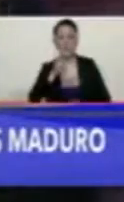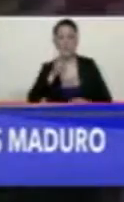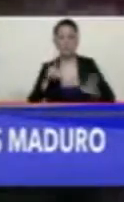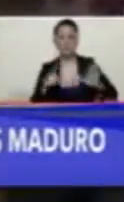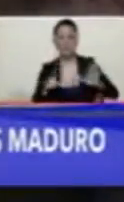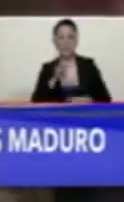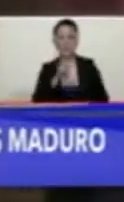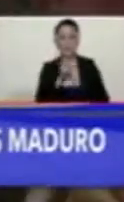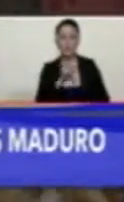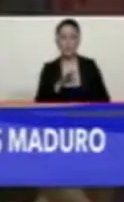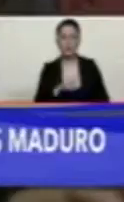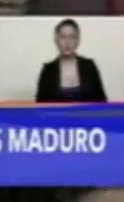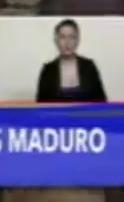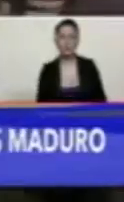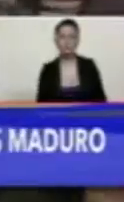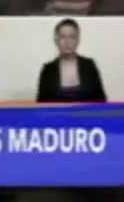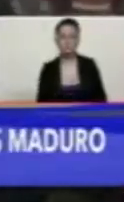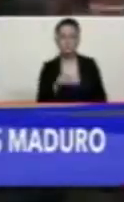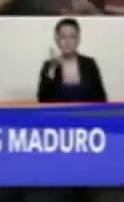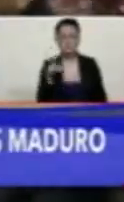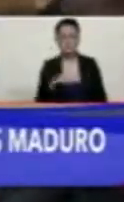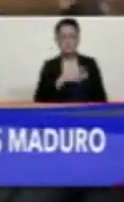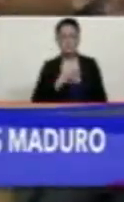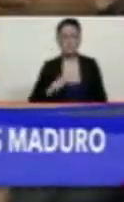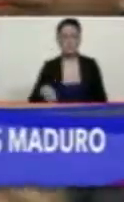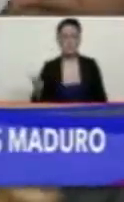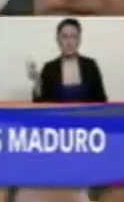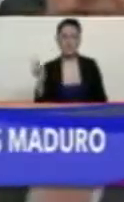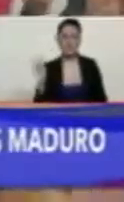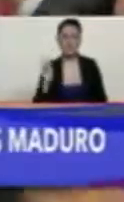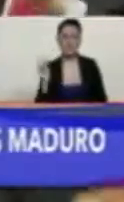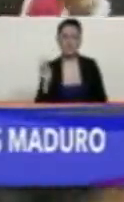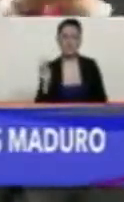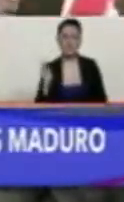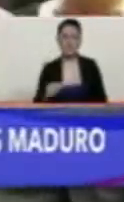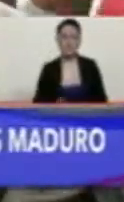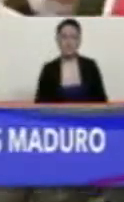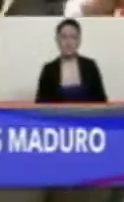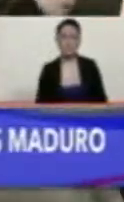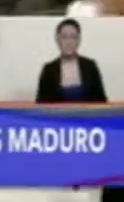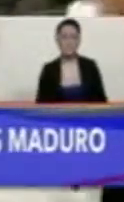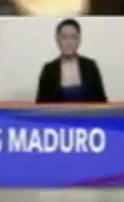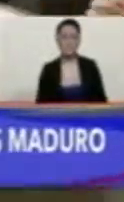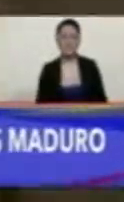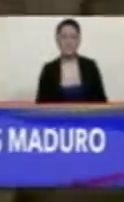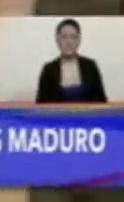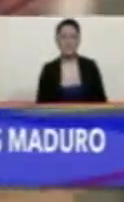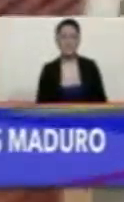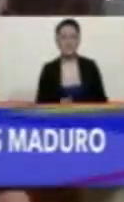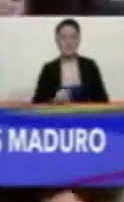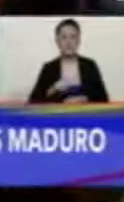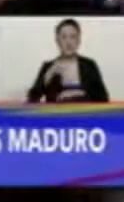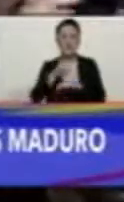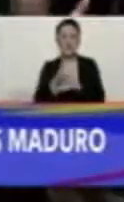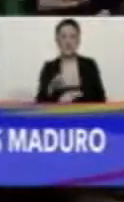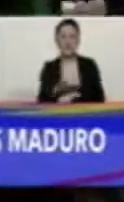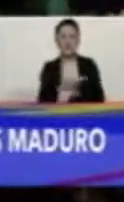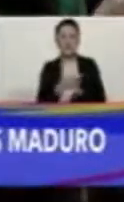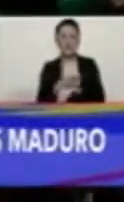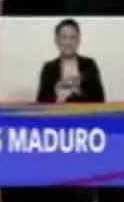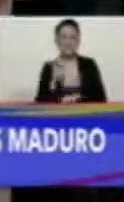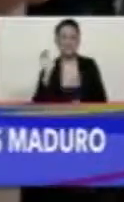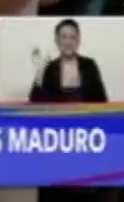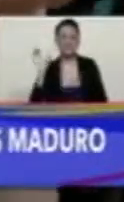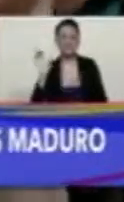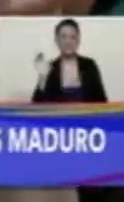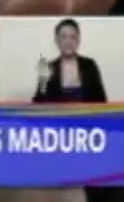5.892.464, como presidente constitucional de la República Bolivariana de Venezuela, jefe de Estado de Gobierno y